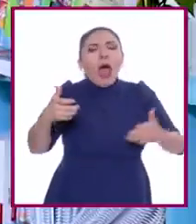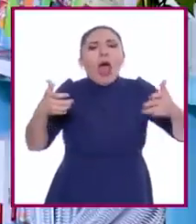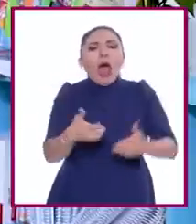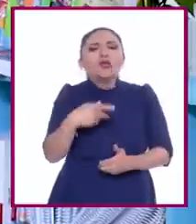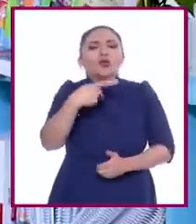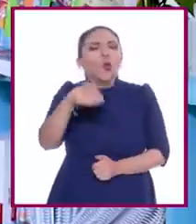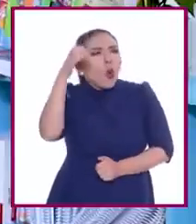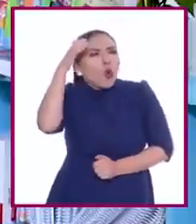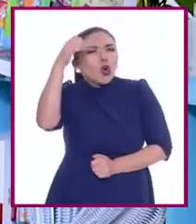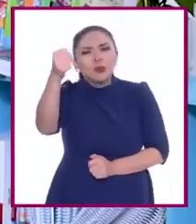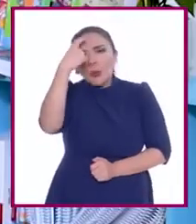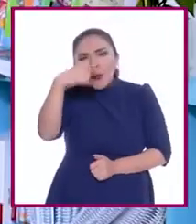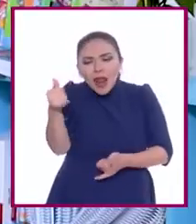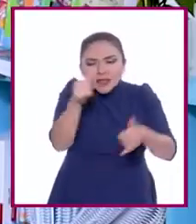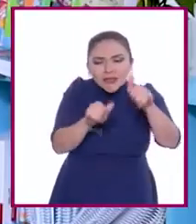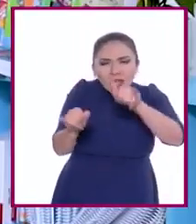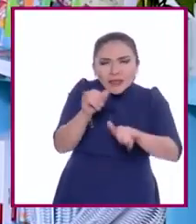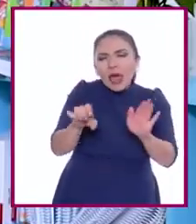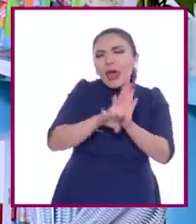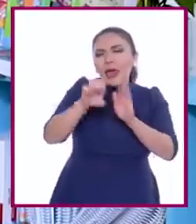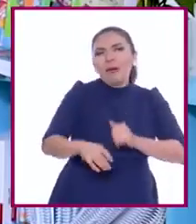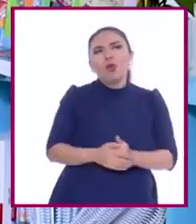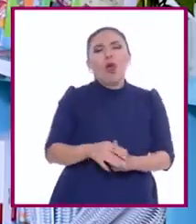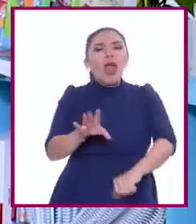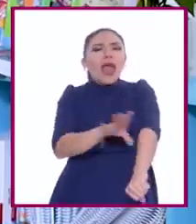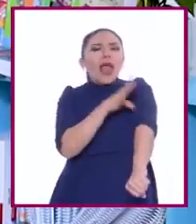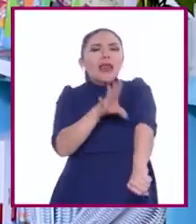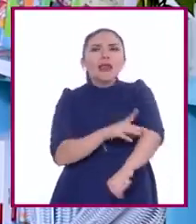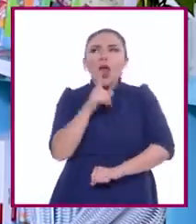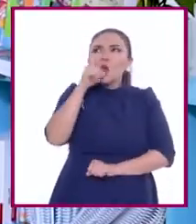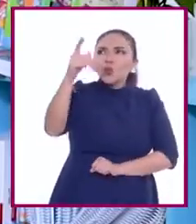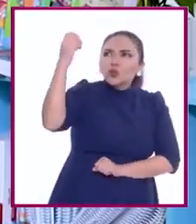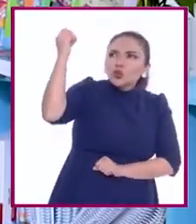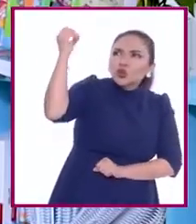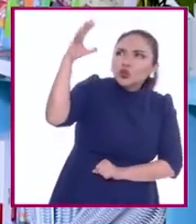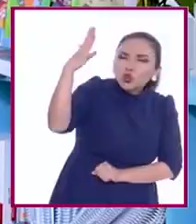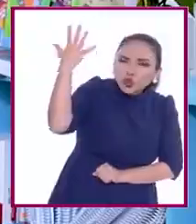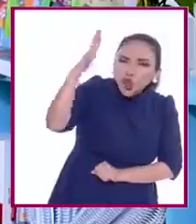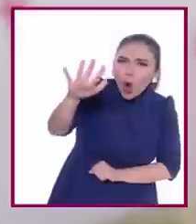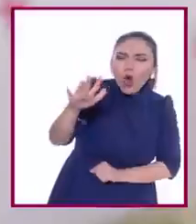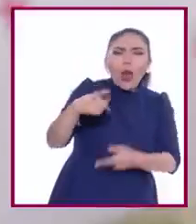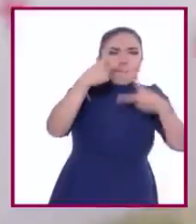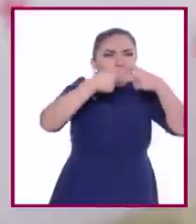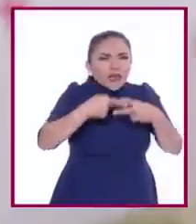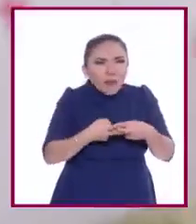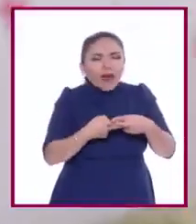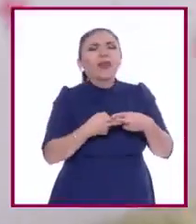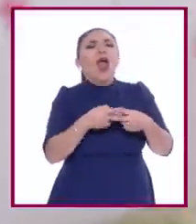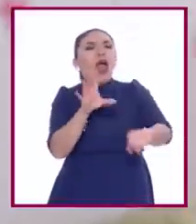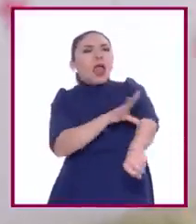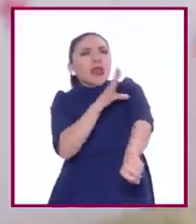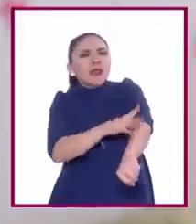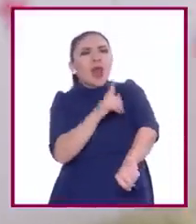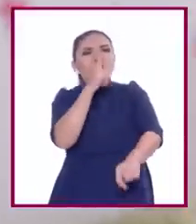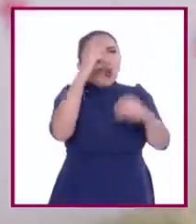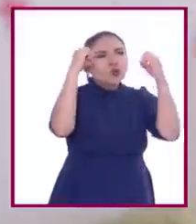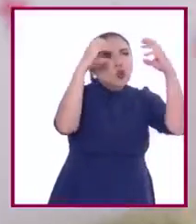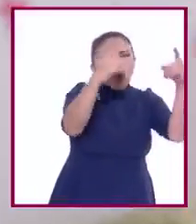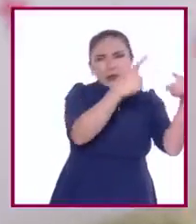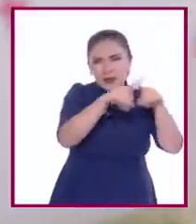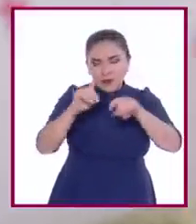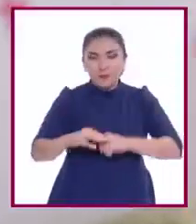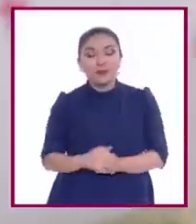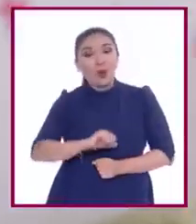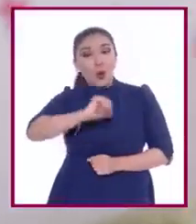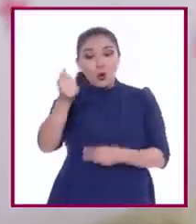propias definiciones de la ciencia, en este caso de la energía eléctrica, solar, matemáticas. Y un último aspecto es que las